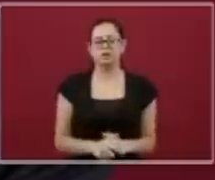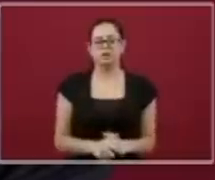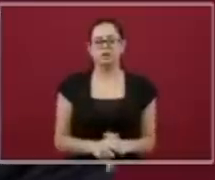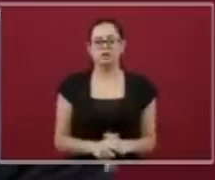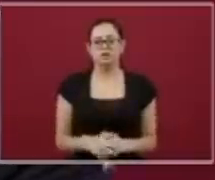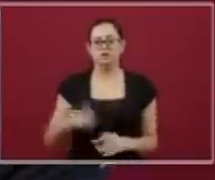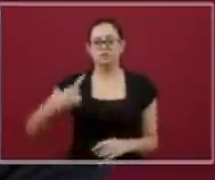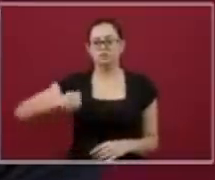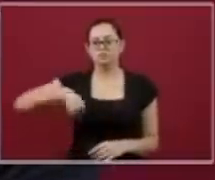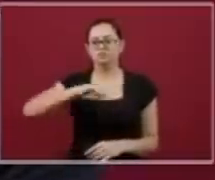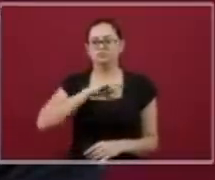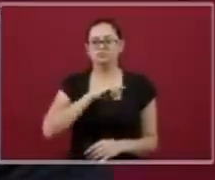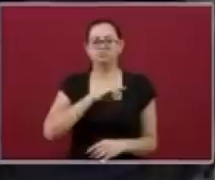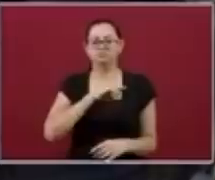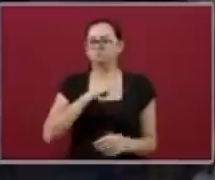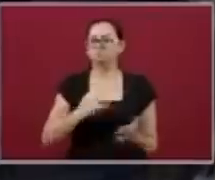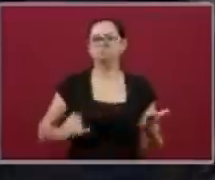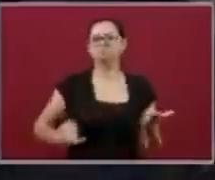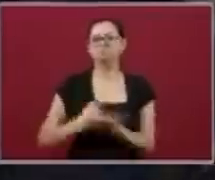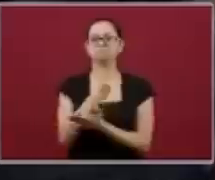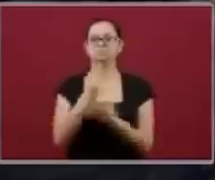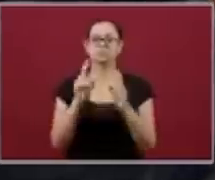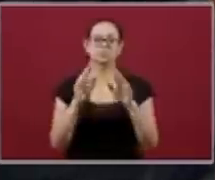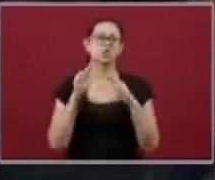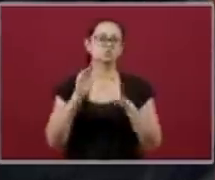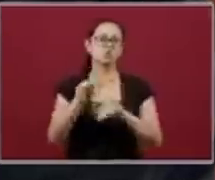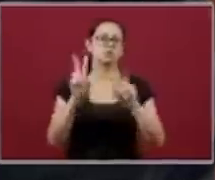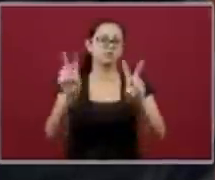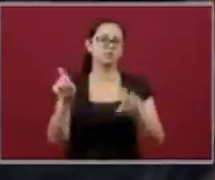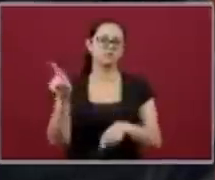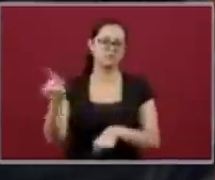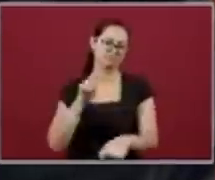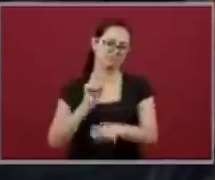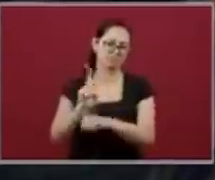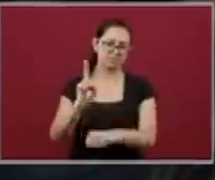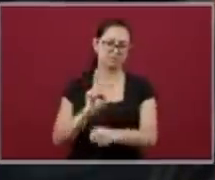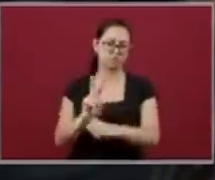con relación al conflicto en Venezuela,